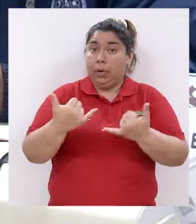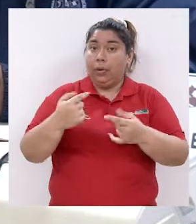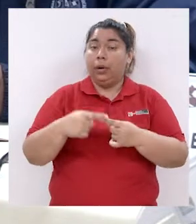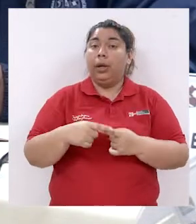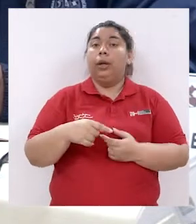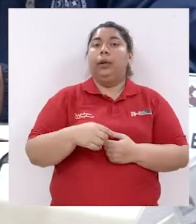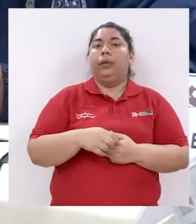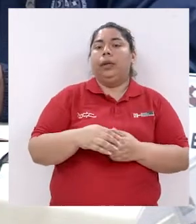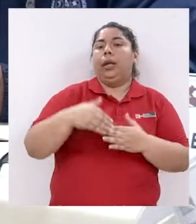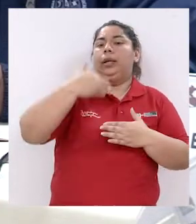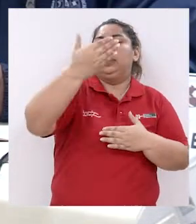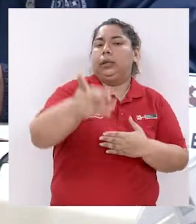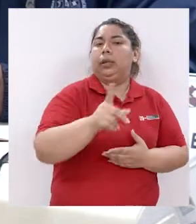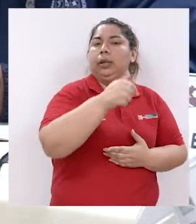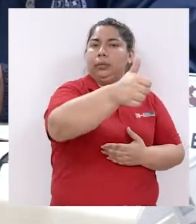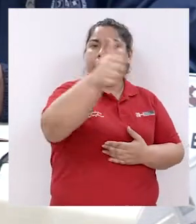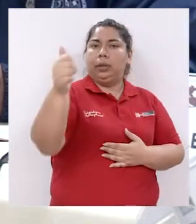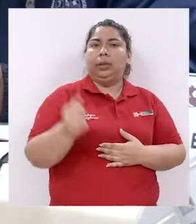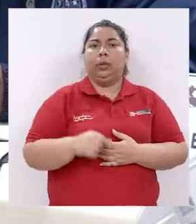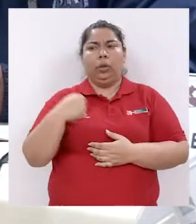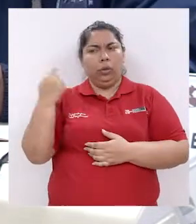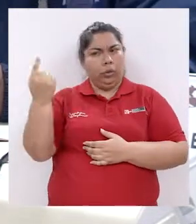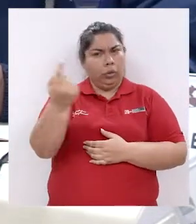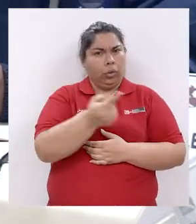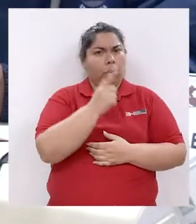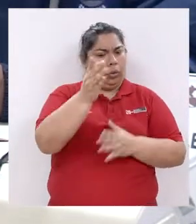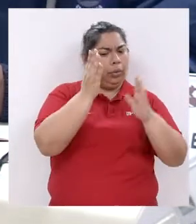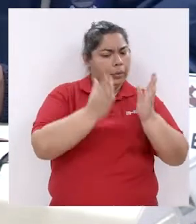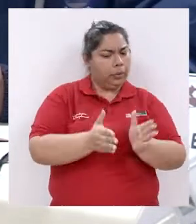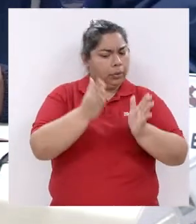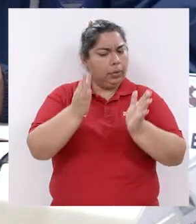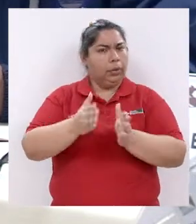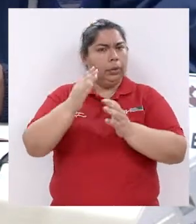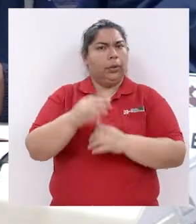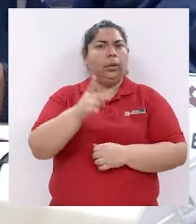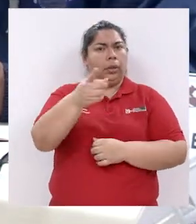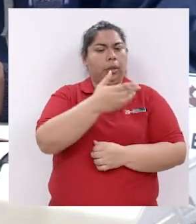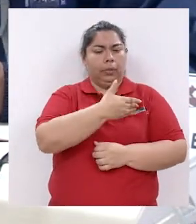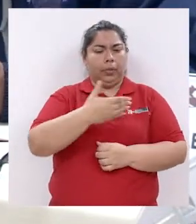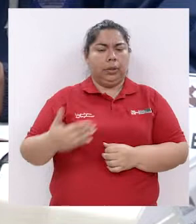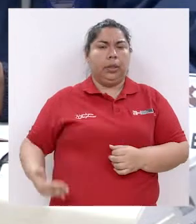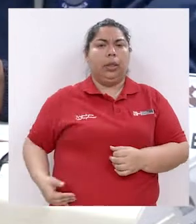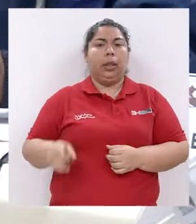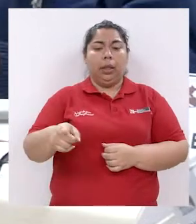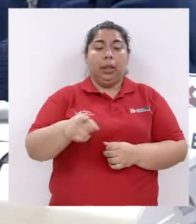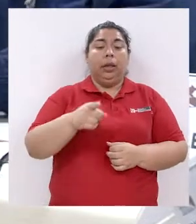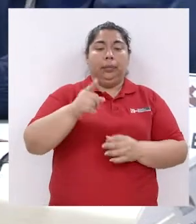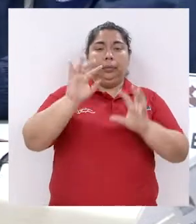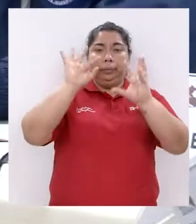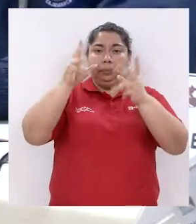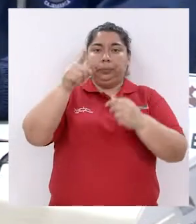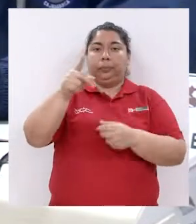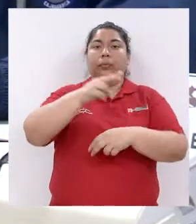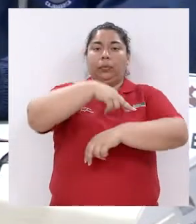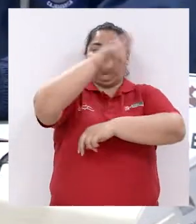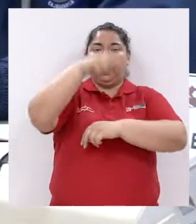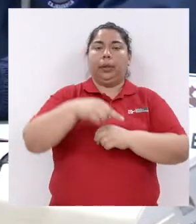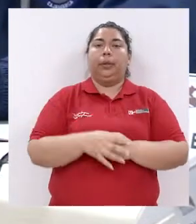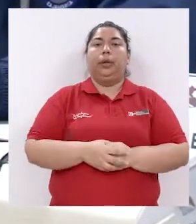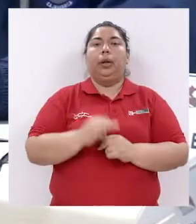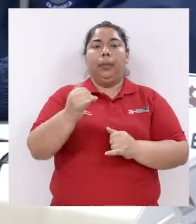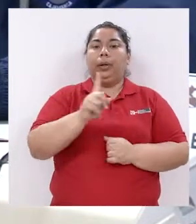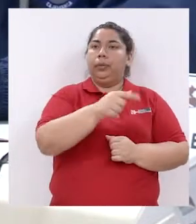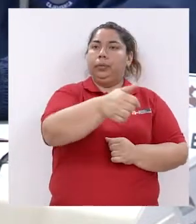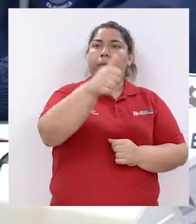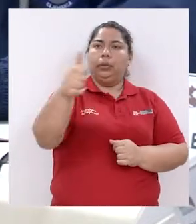tema nacional hacia ustedes. Todo lo vamos a canalizar a través del presidente de la Asamblea Nacional de Gobiernos Regionales.